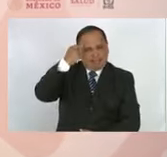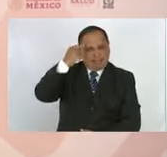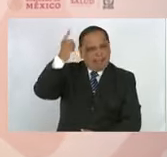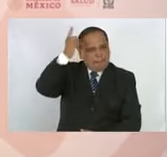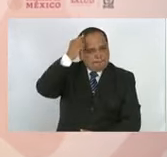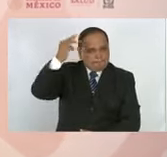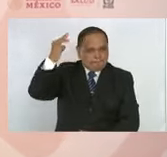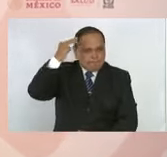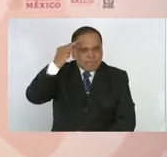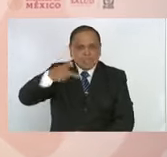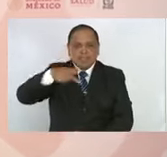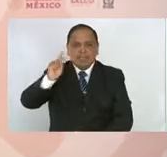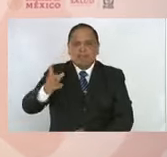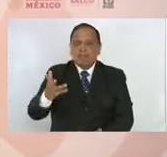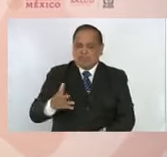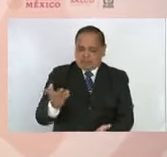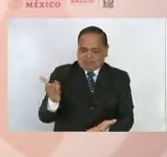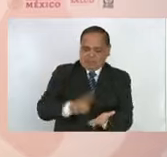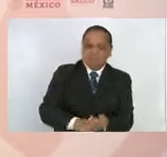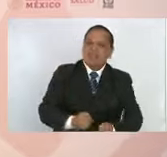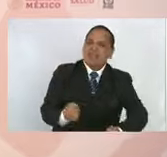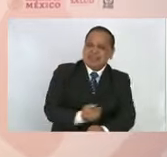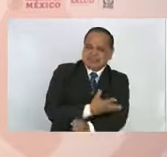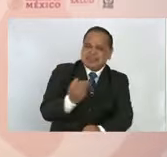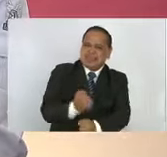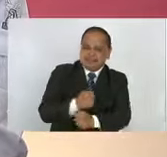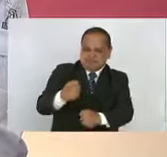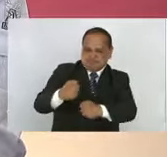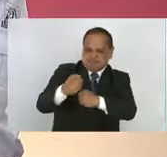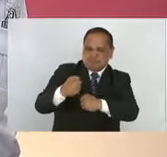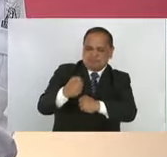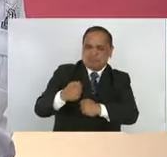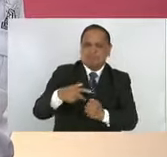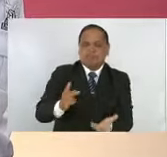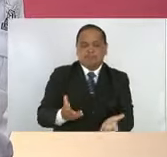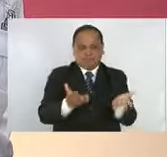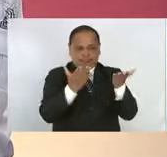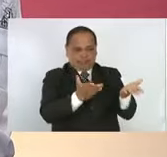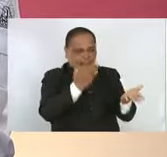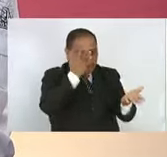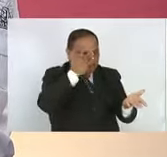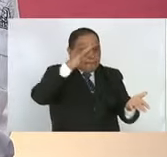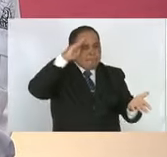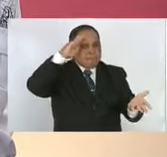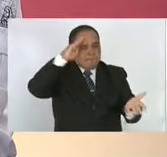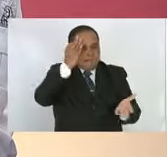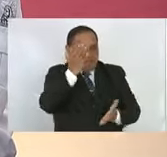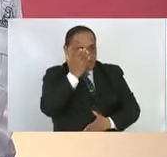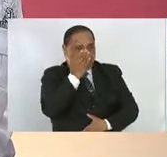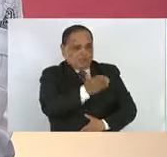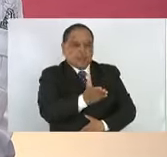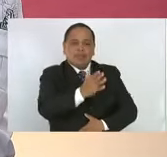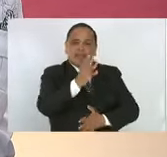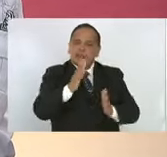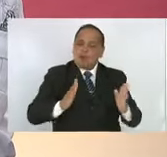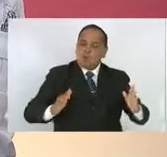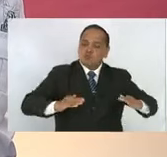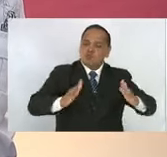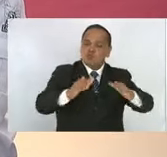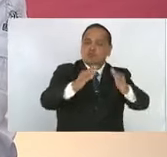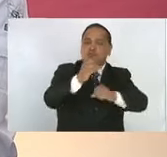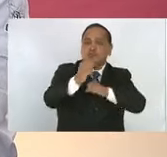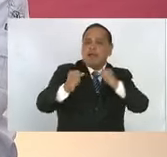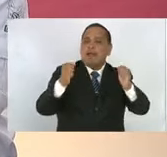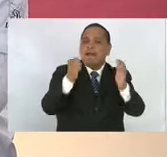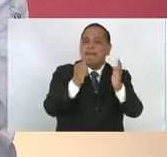sangre de luchador. En la correspondencia de Fidel Castro, estando en la Sierra Maestra, en marzo del